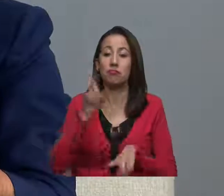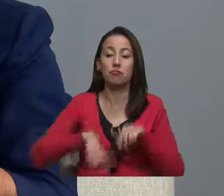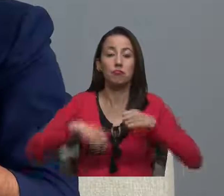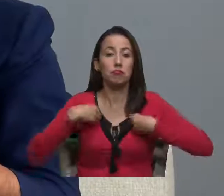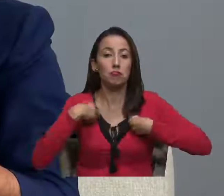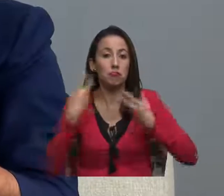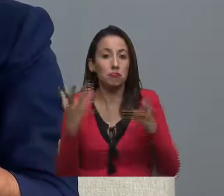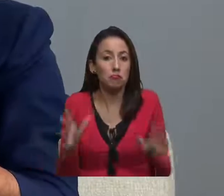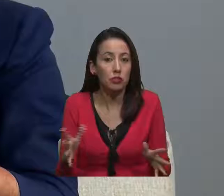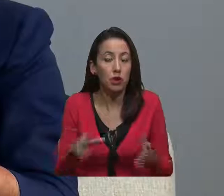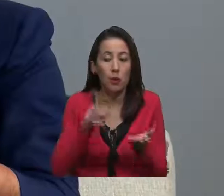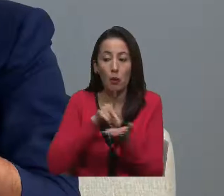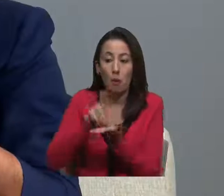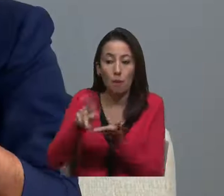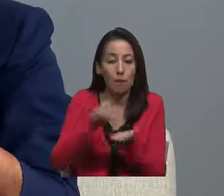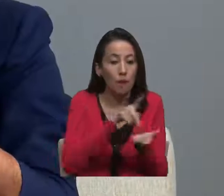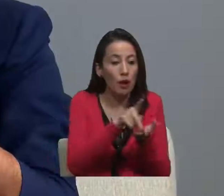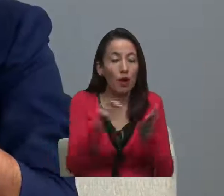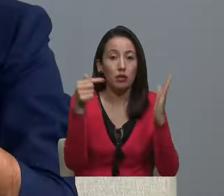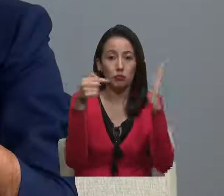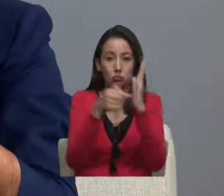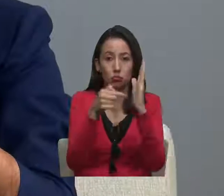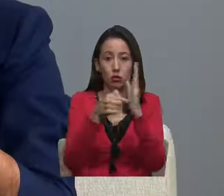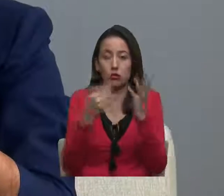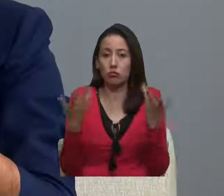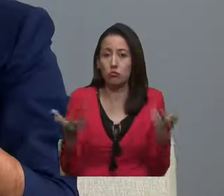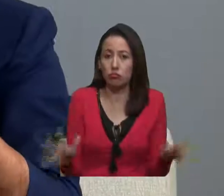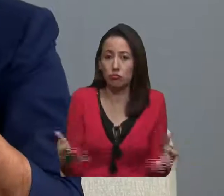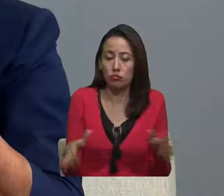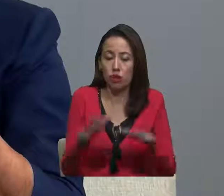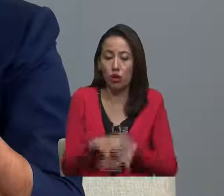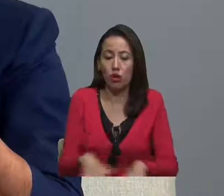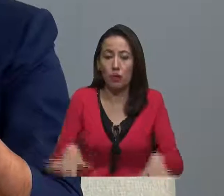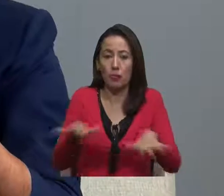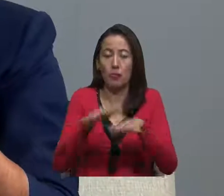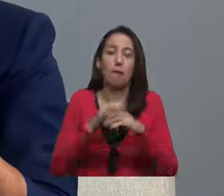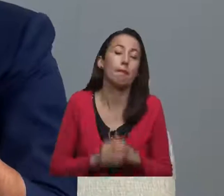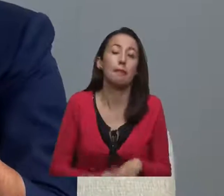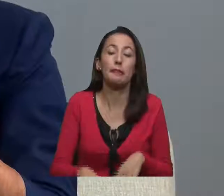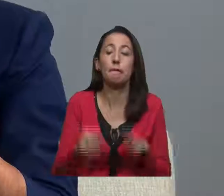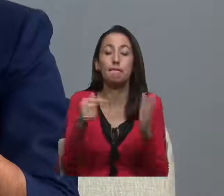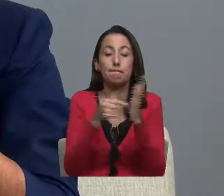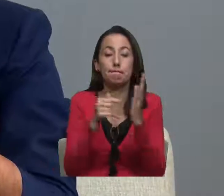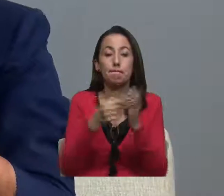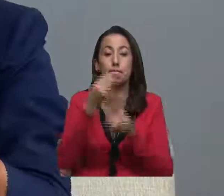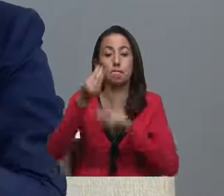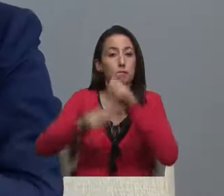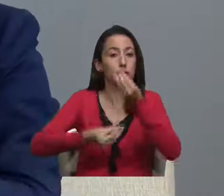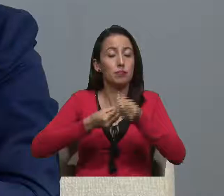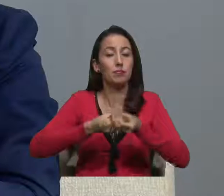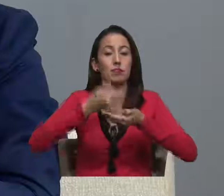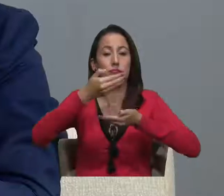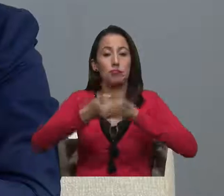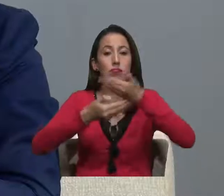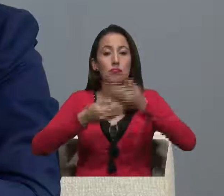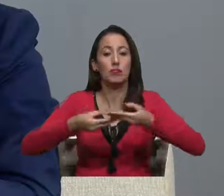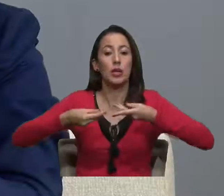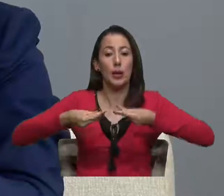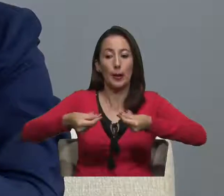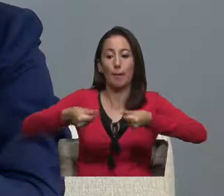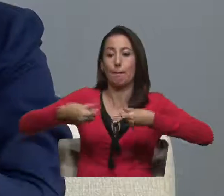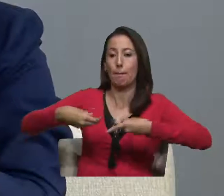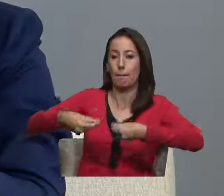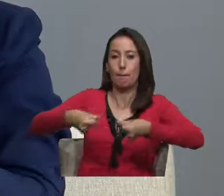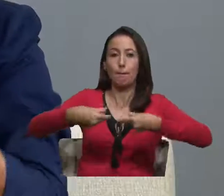impuestos pero un porcentaje de ese rédito de ese interés ganado se invierte en un negocio